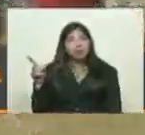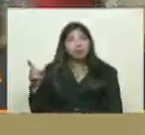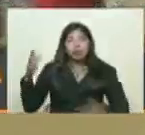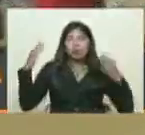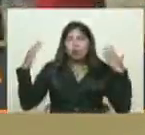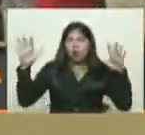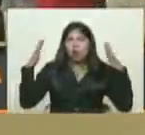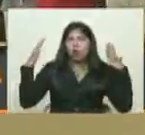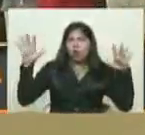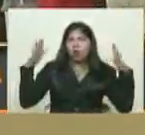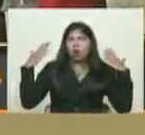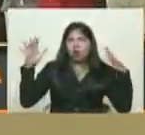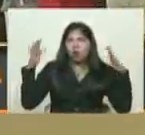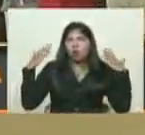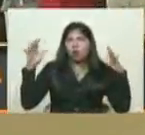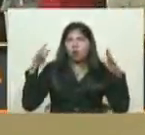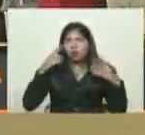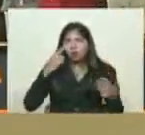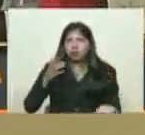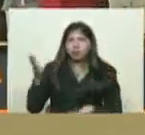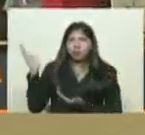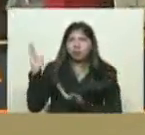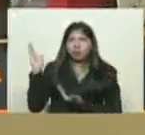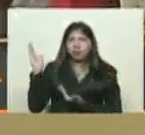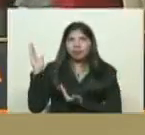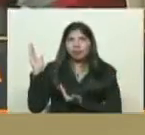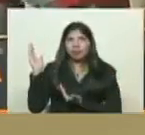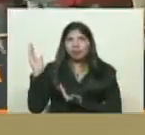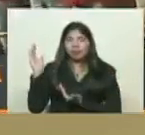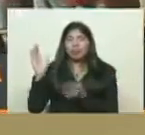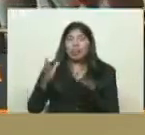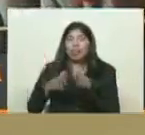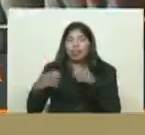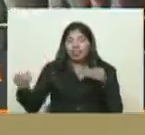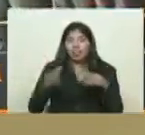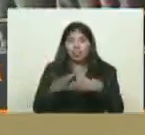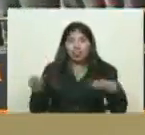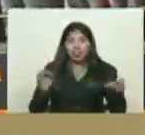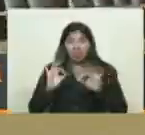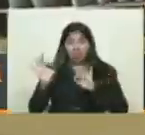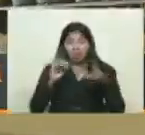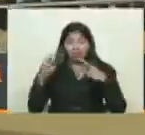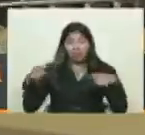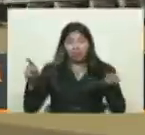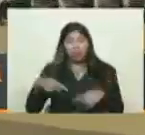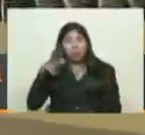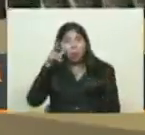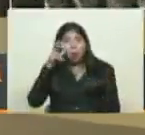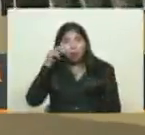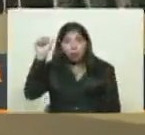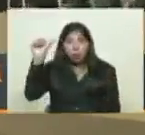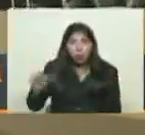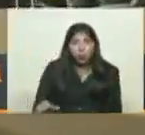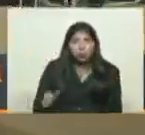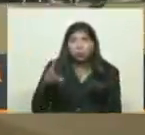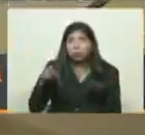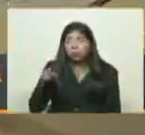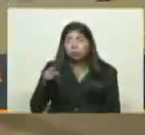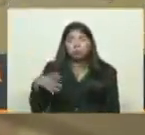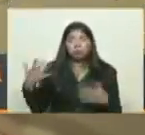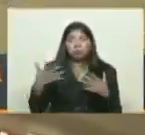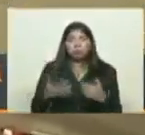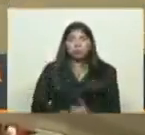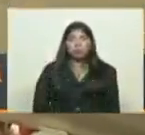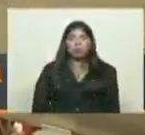esta hora podemos aportarles desde la sala Ríos Reinas del Teatro Teresa Carreño, pero vamos a escuchar el ambiente de